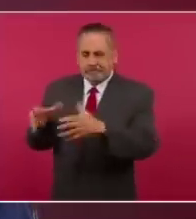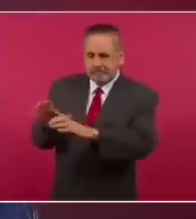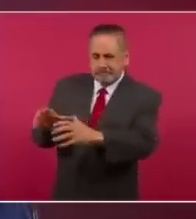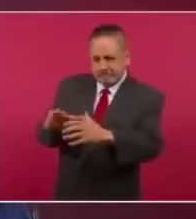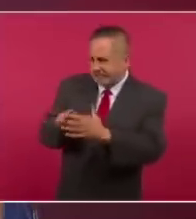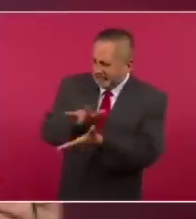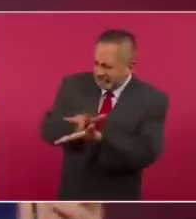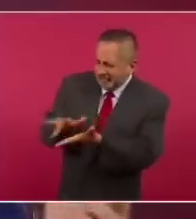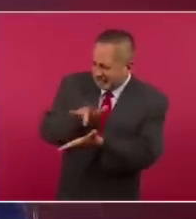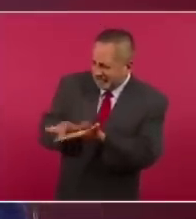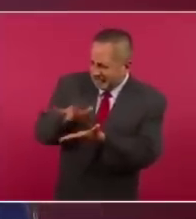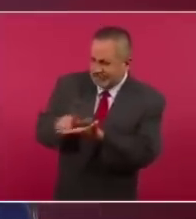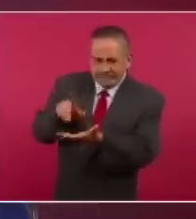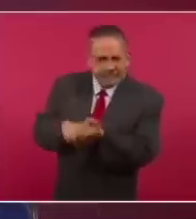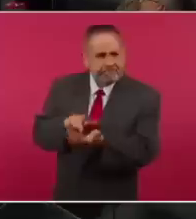de